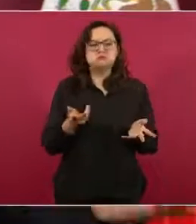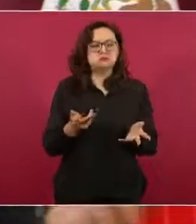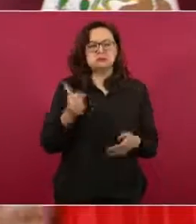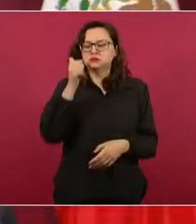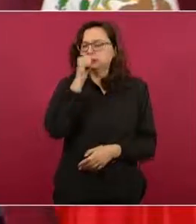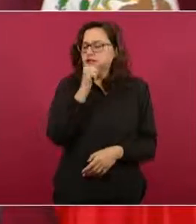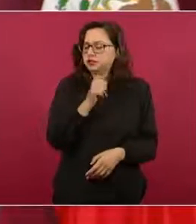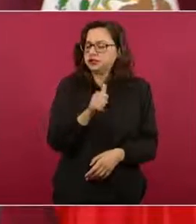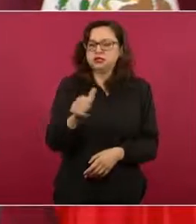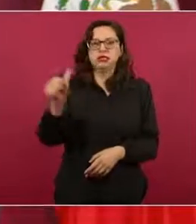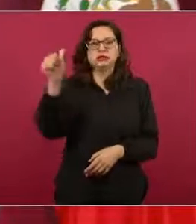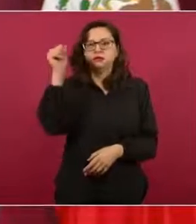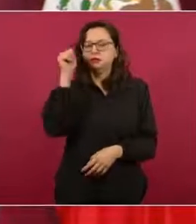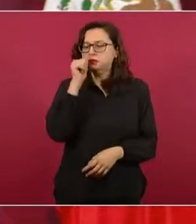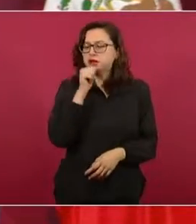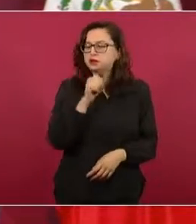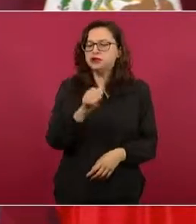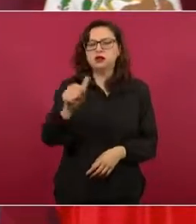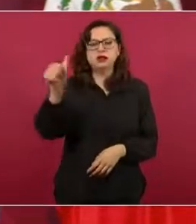una relación